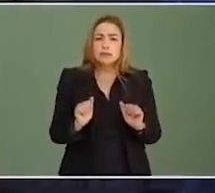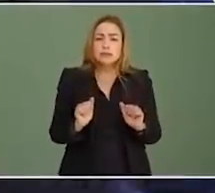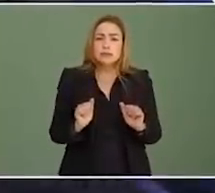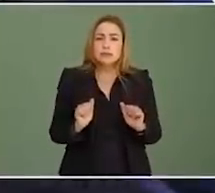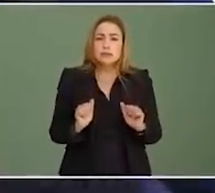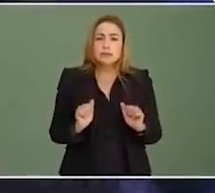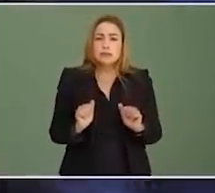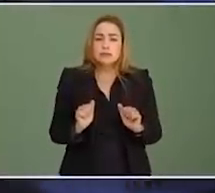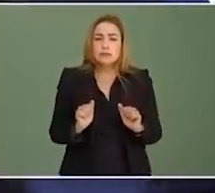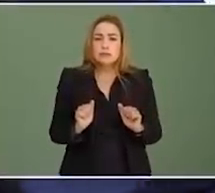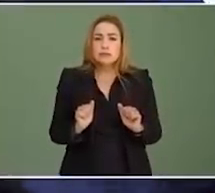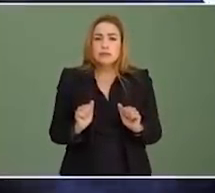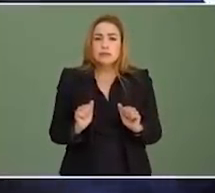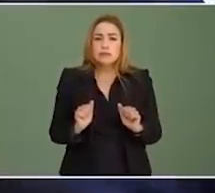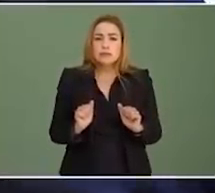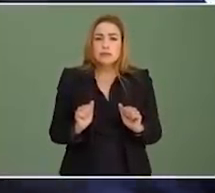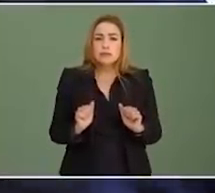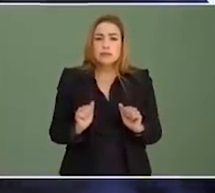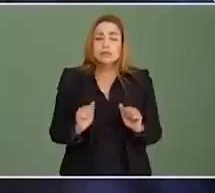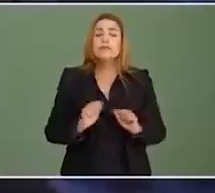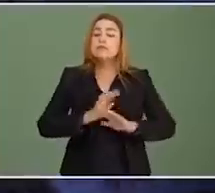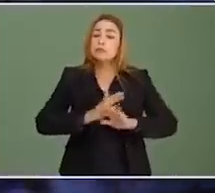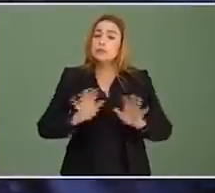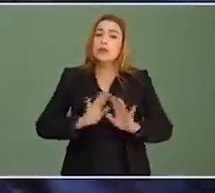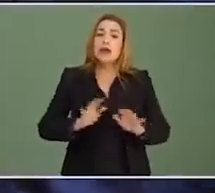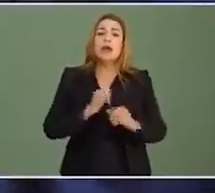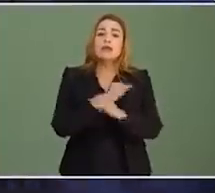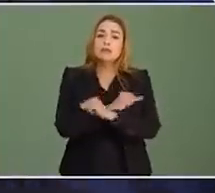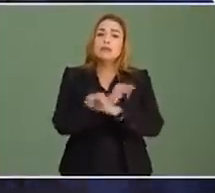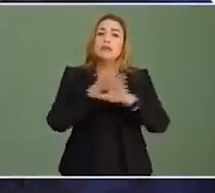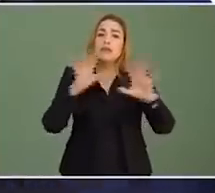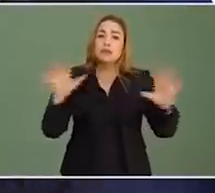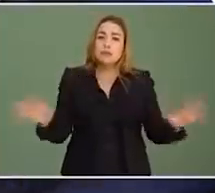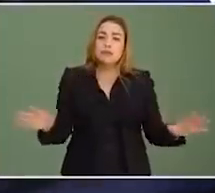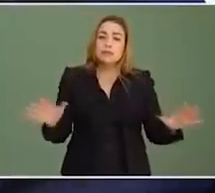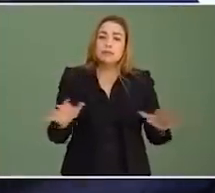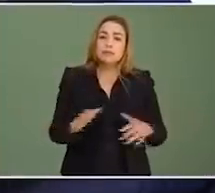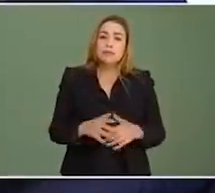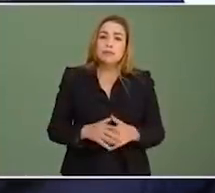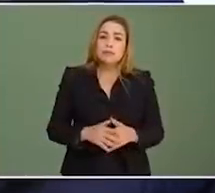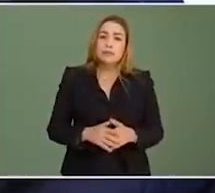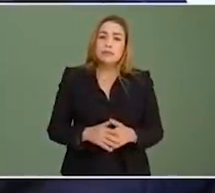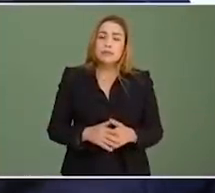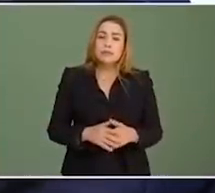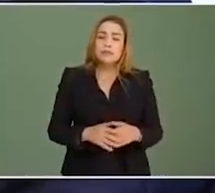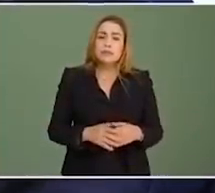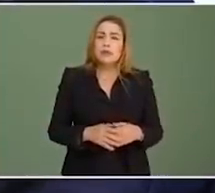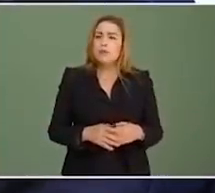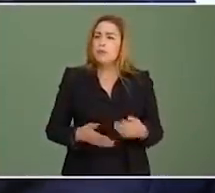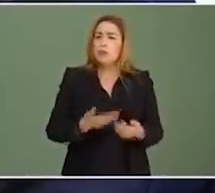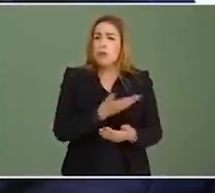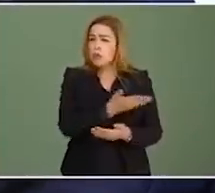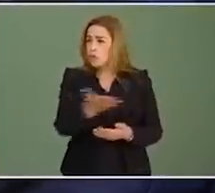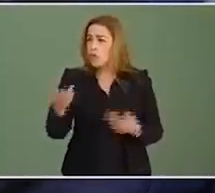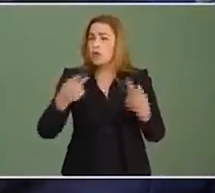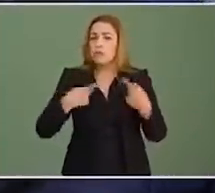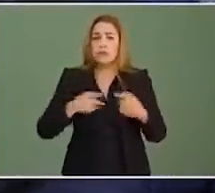ya se informó que la gente tiene todos los elementos